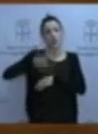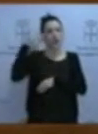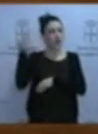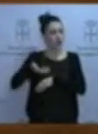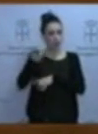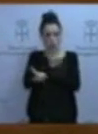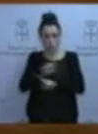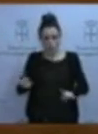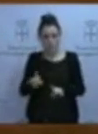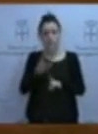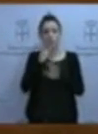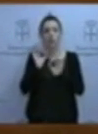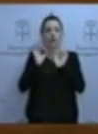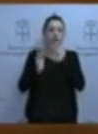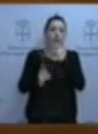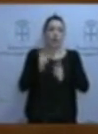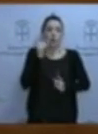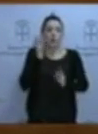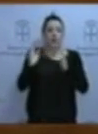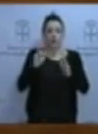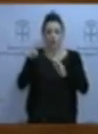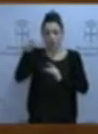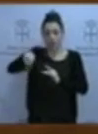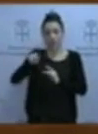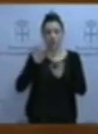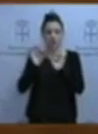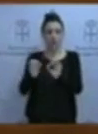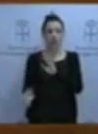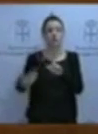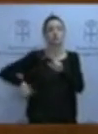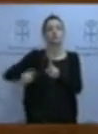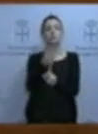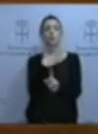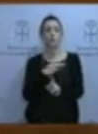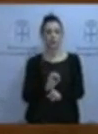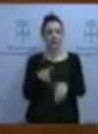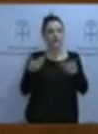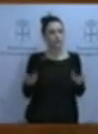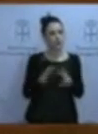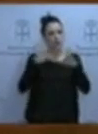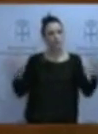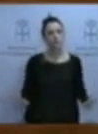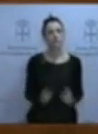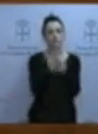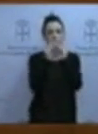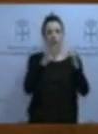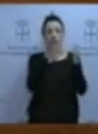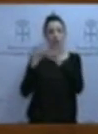para que en algún momento puedan llegar a serlo. En definitiva, tiene que haber liderazgo y inversión